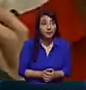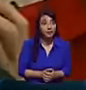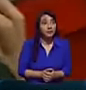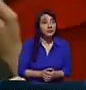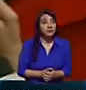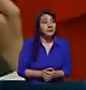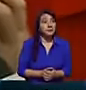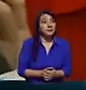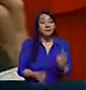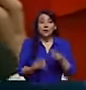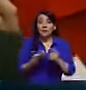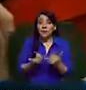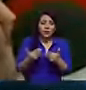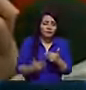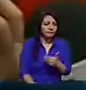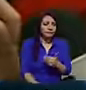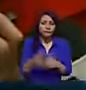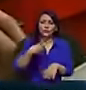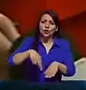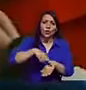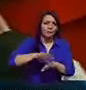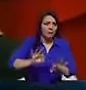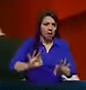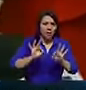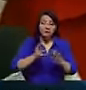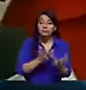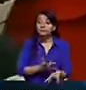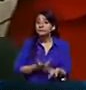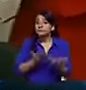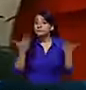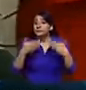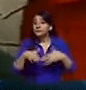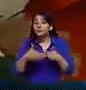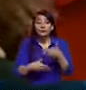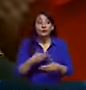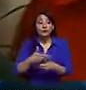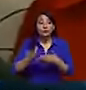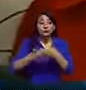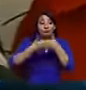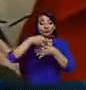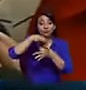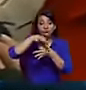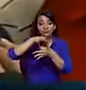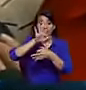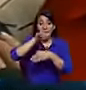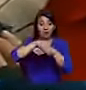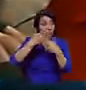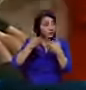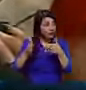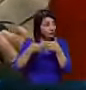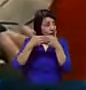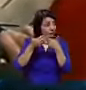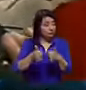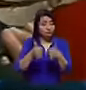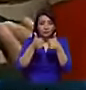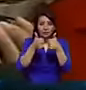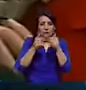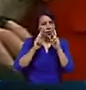Bueno, hasta ahora se ha desarrollado normalmente. Hay que esperar que termine el proceso y que no se presenten novedades. Esperemos que eso